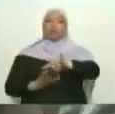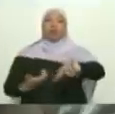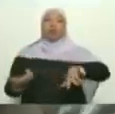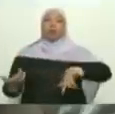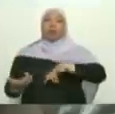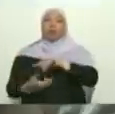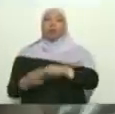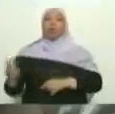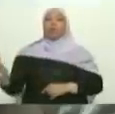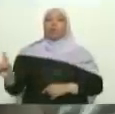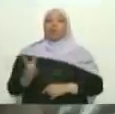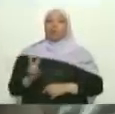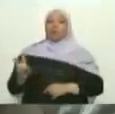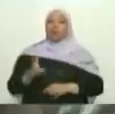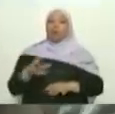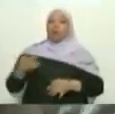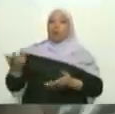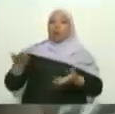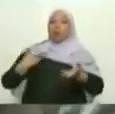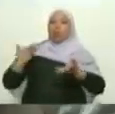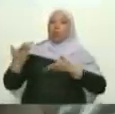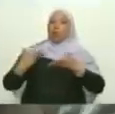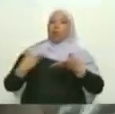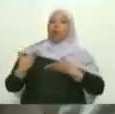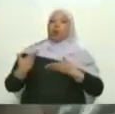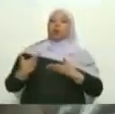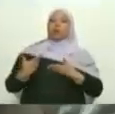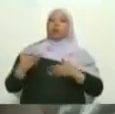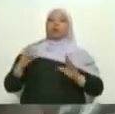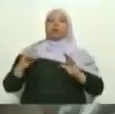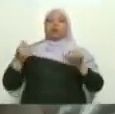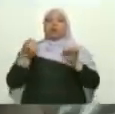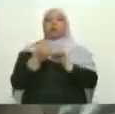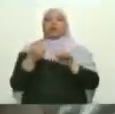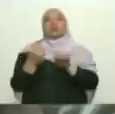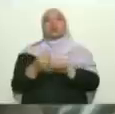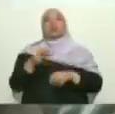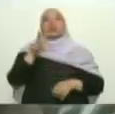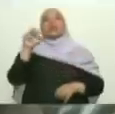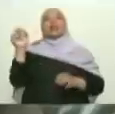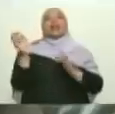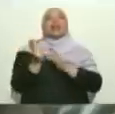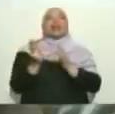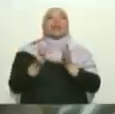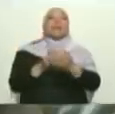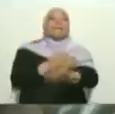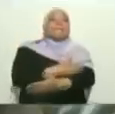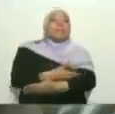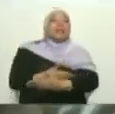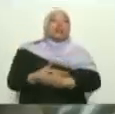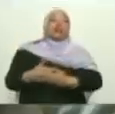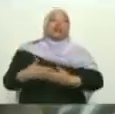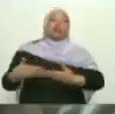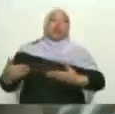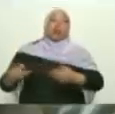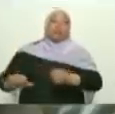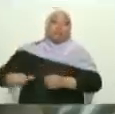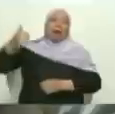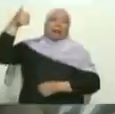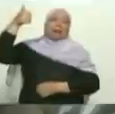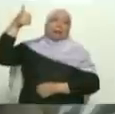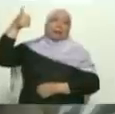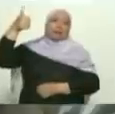a Venezuela se le ha causado un daño patrimonial por encima de los 30 mil millones de dólares. Dios